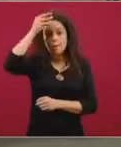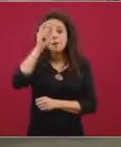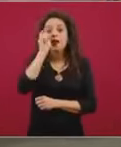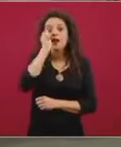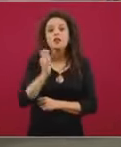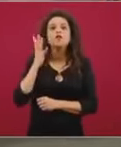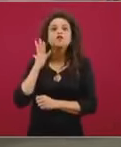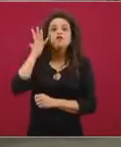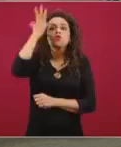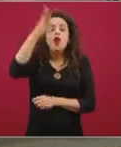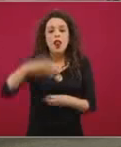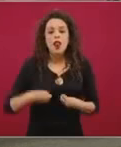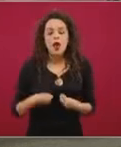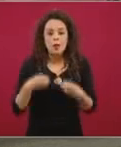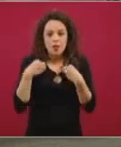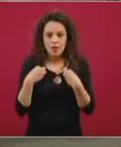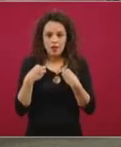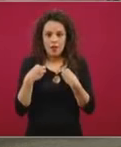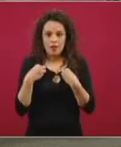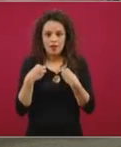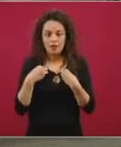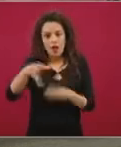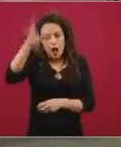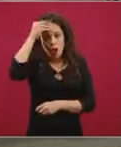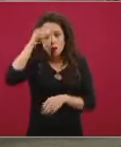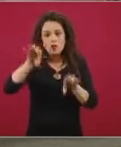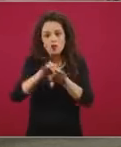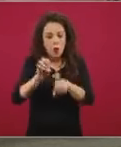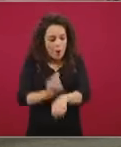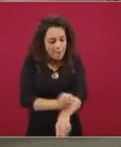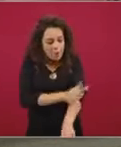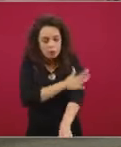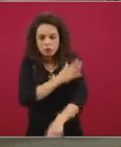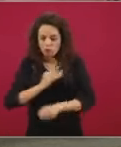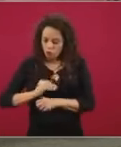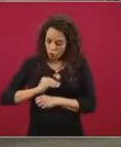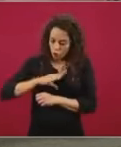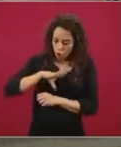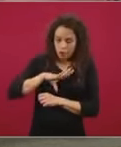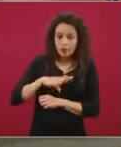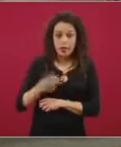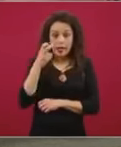forma de aprender las emociones. Leer te da mucho